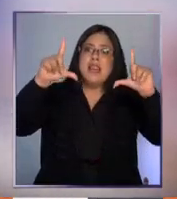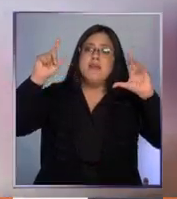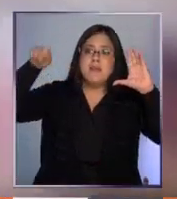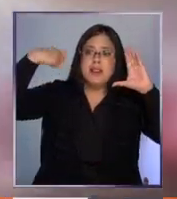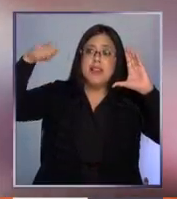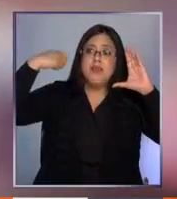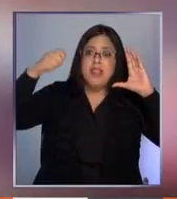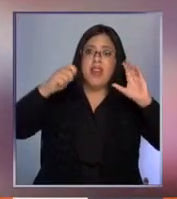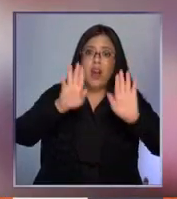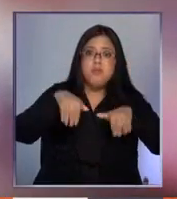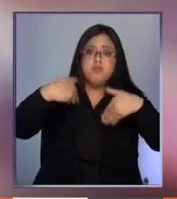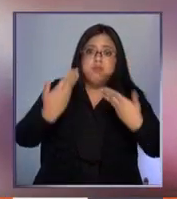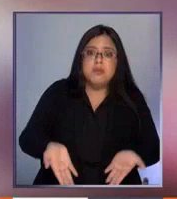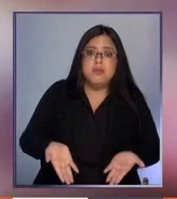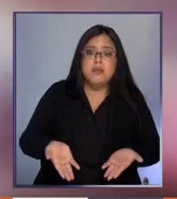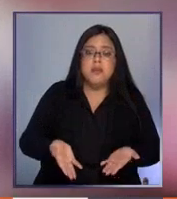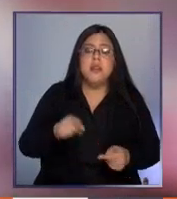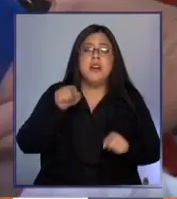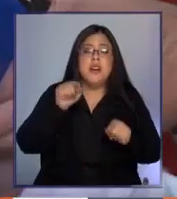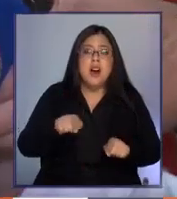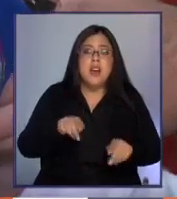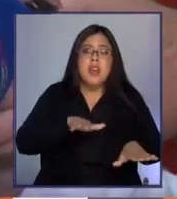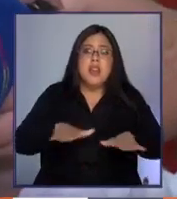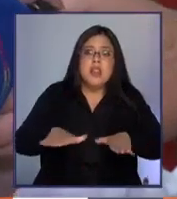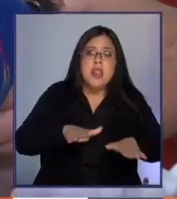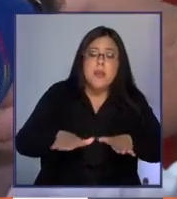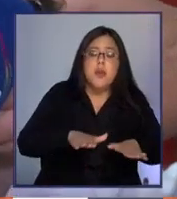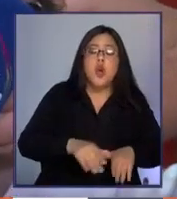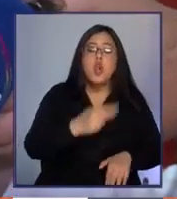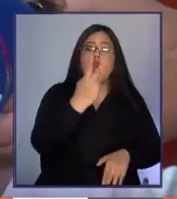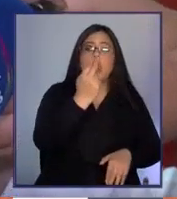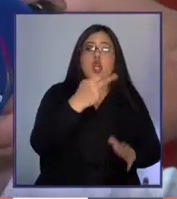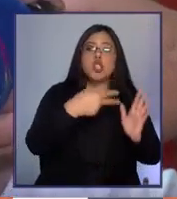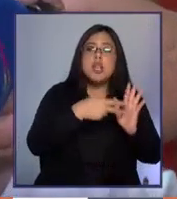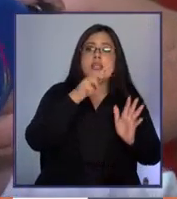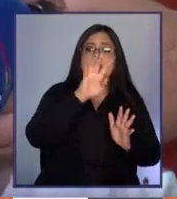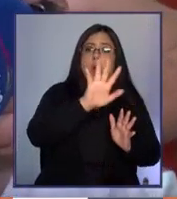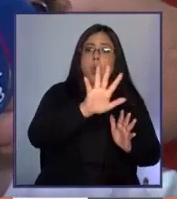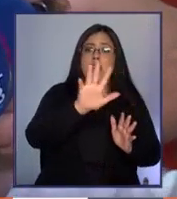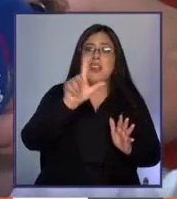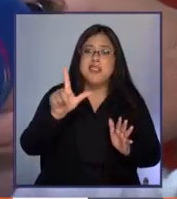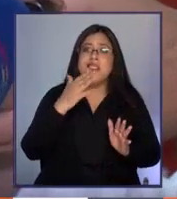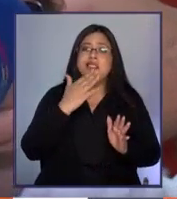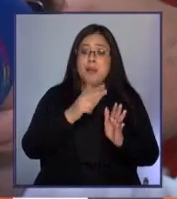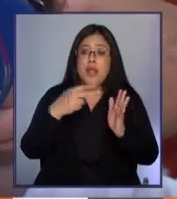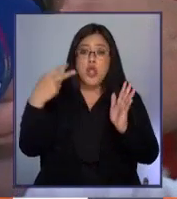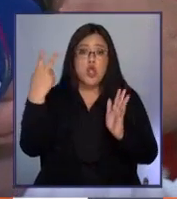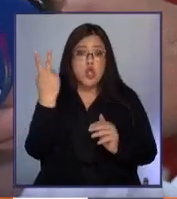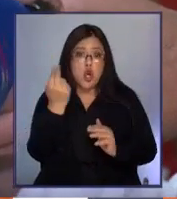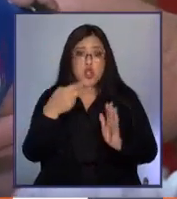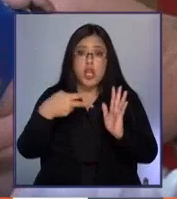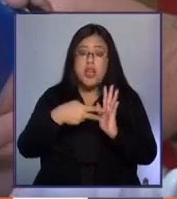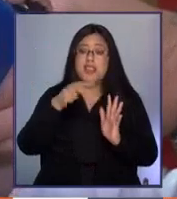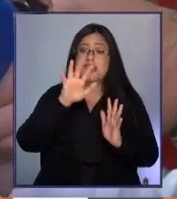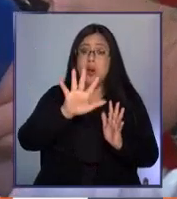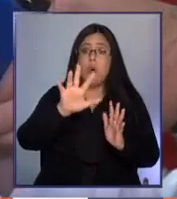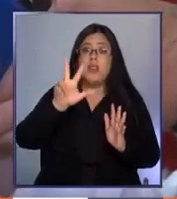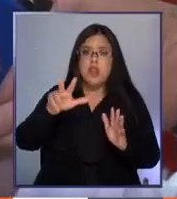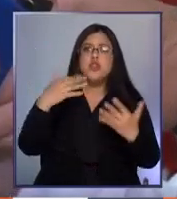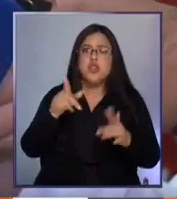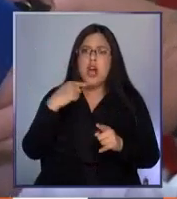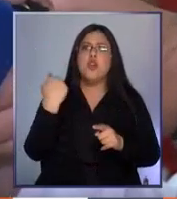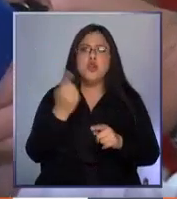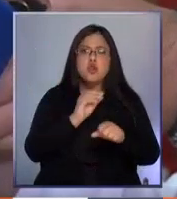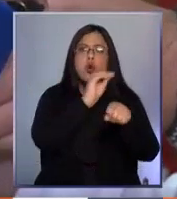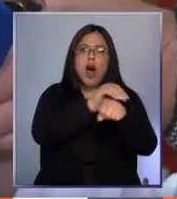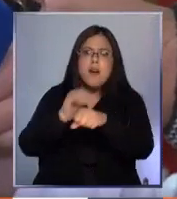videos. El sismo ocurrió a las 12:57 y a las 12:58 nosotros ya estábamos reportando las percepciones Mercalli a nuestro nivel